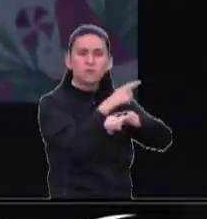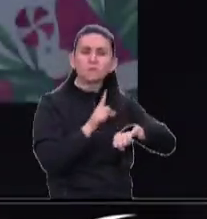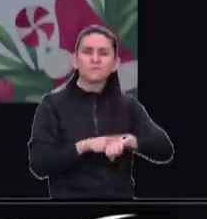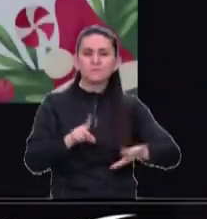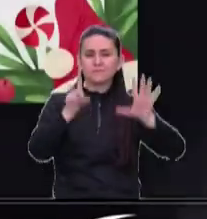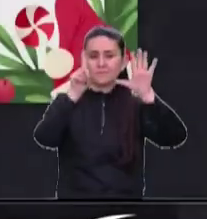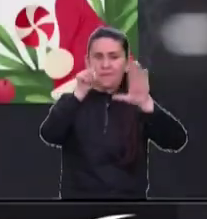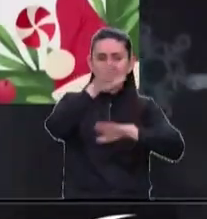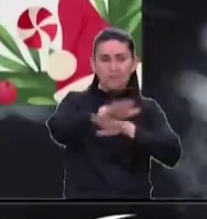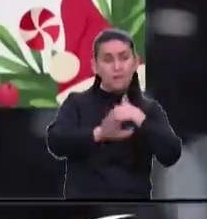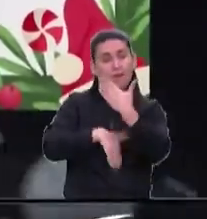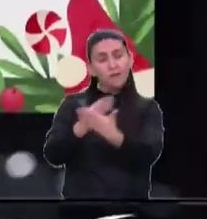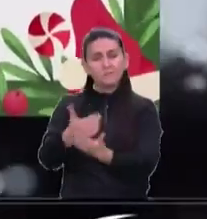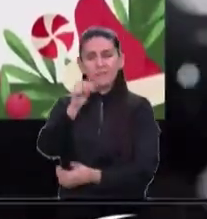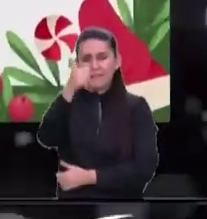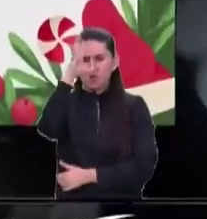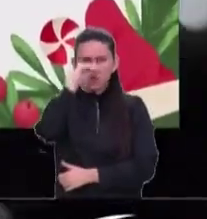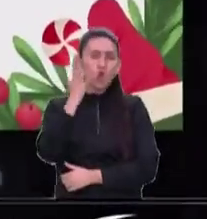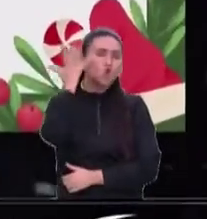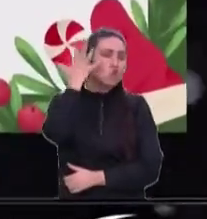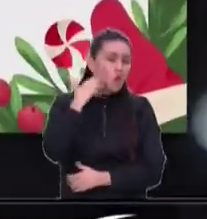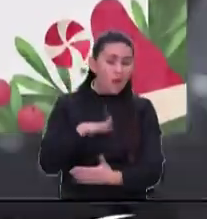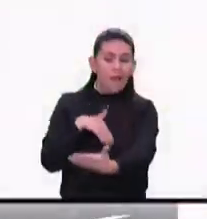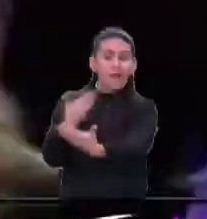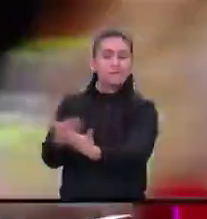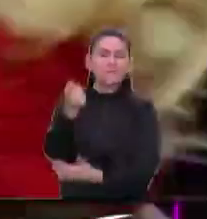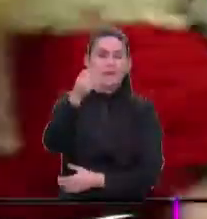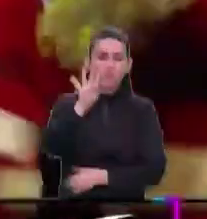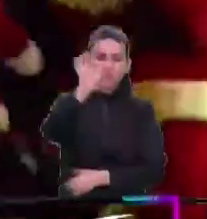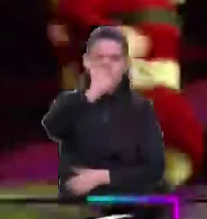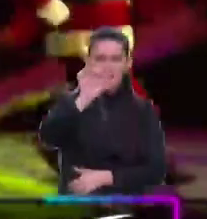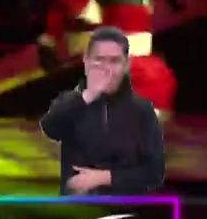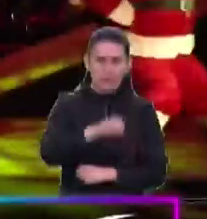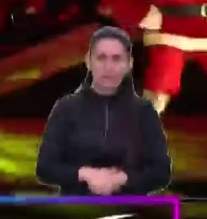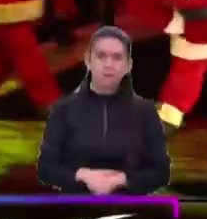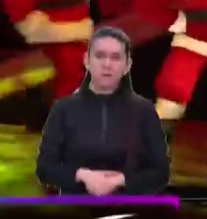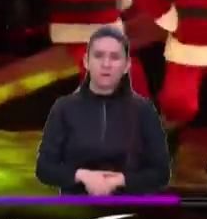de 6 de la tarde a 10 de la noche todos los días hasta el 14 de enero.